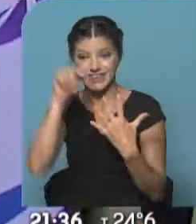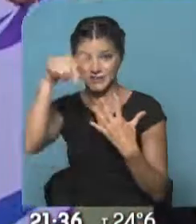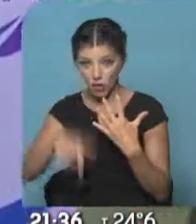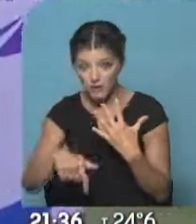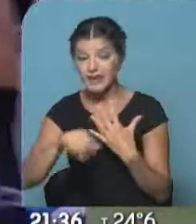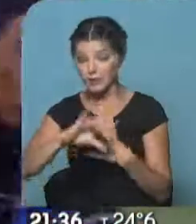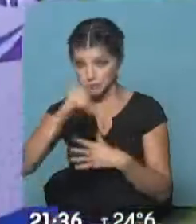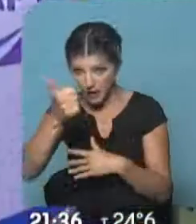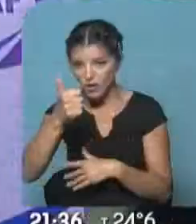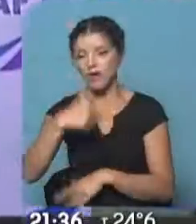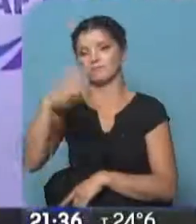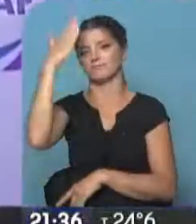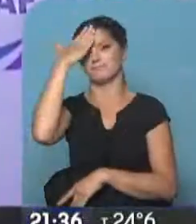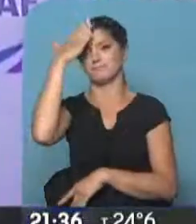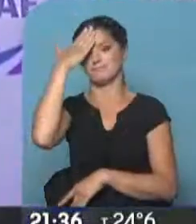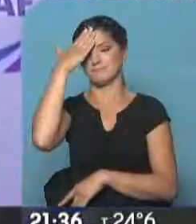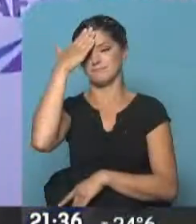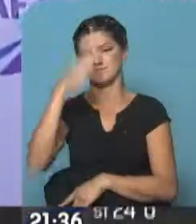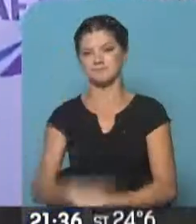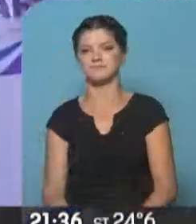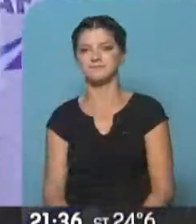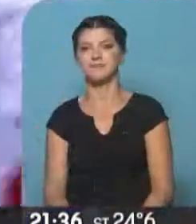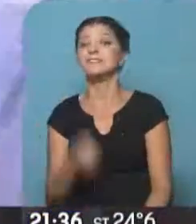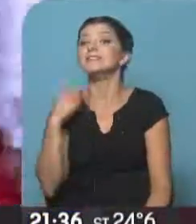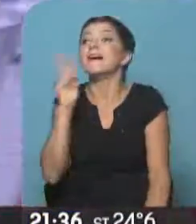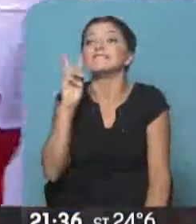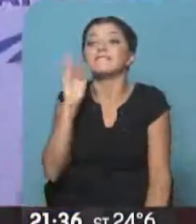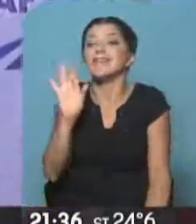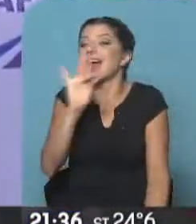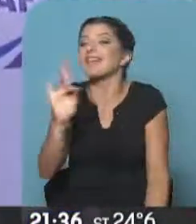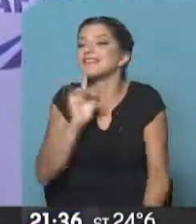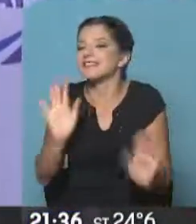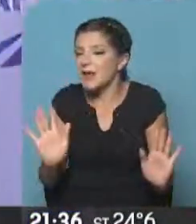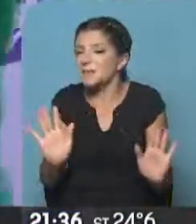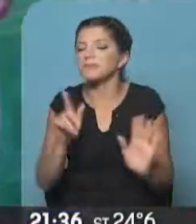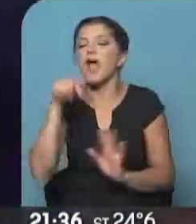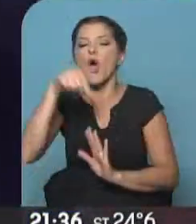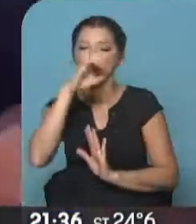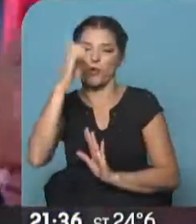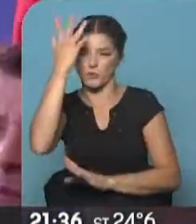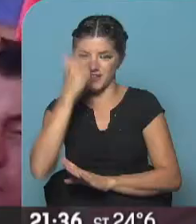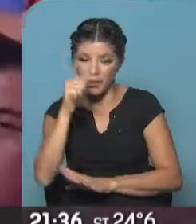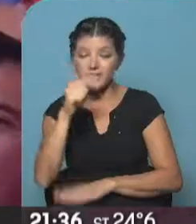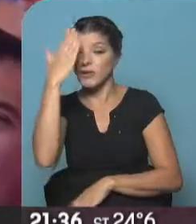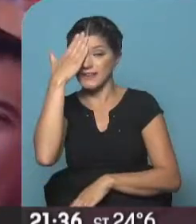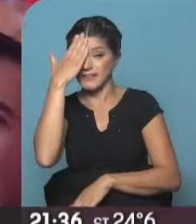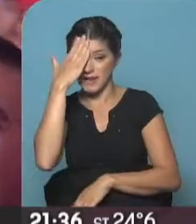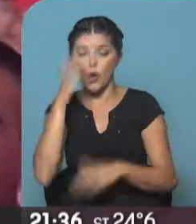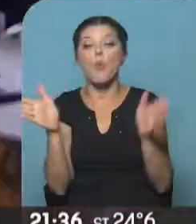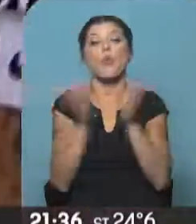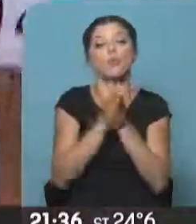campeonato. ¿Quién te ha visto y quién te ve, Pampa? San Lorenzo es tan líder como Boca, es